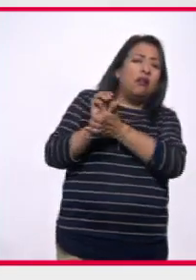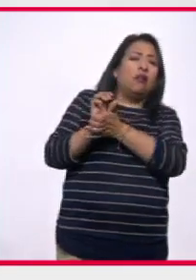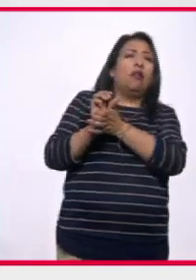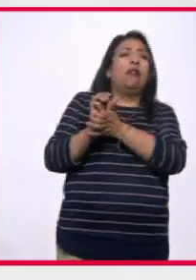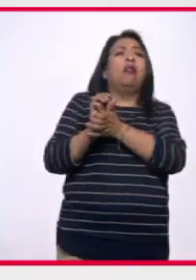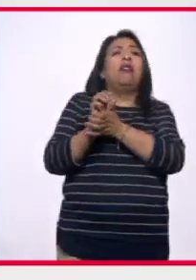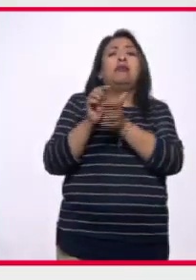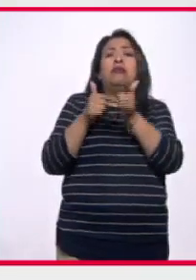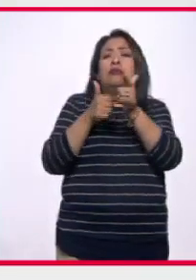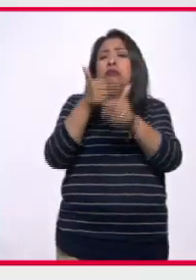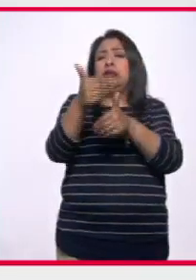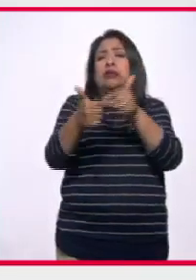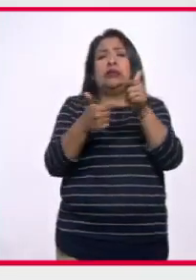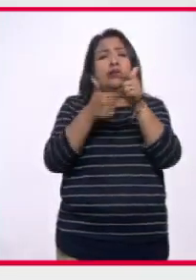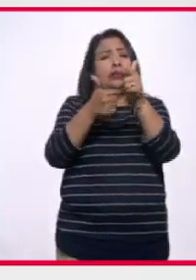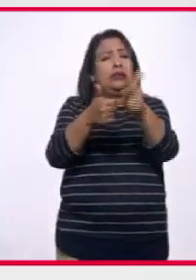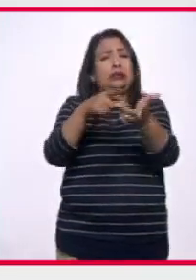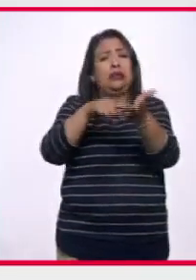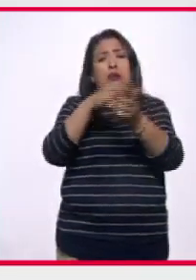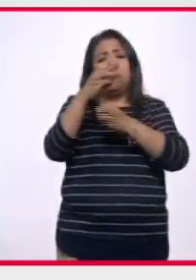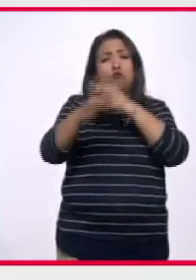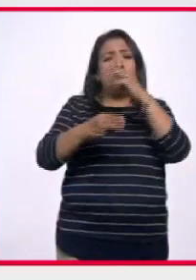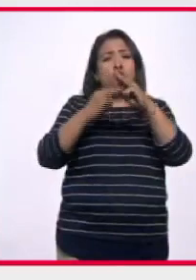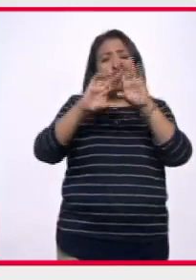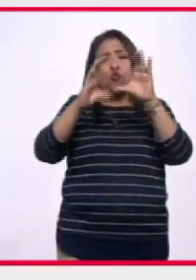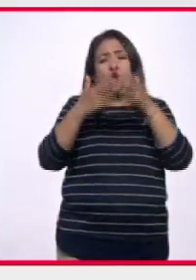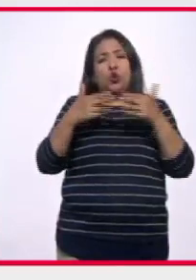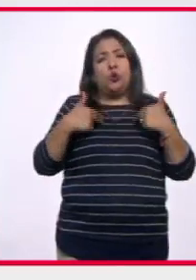que siguen azotando a la humanidad